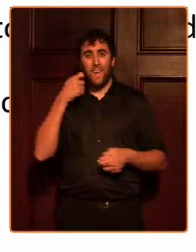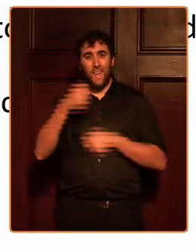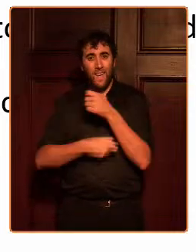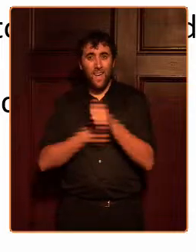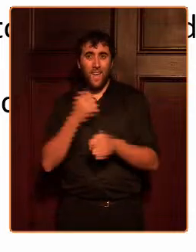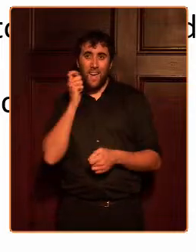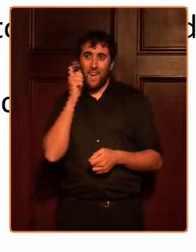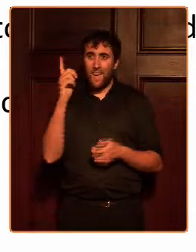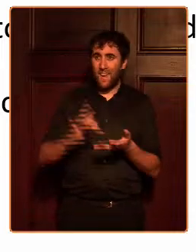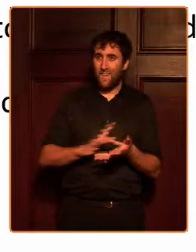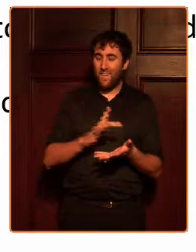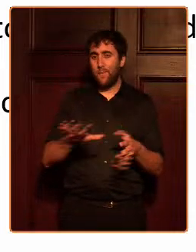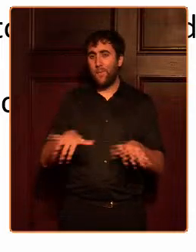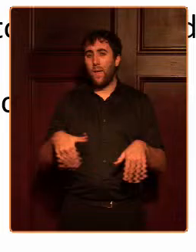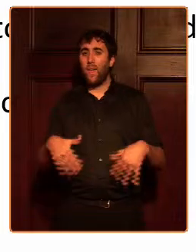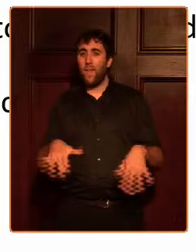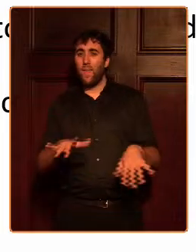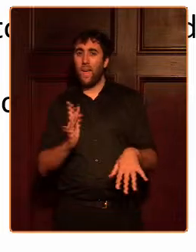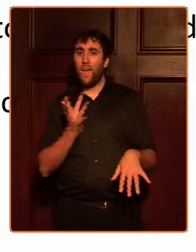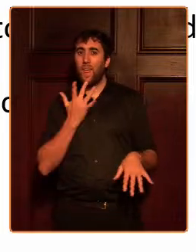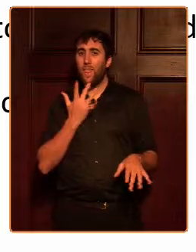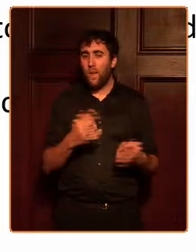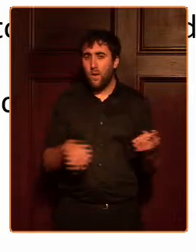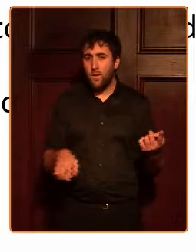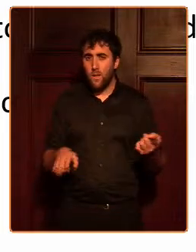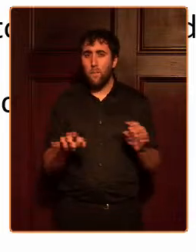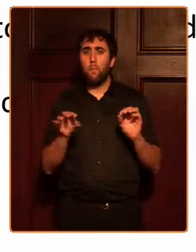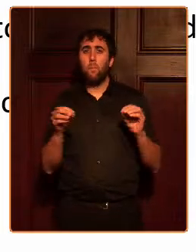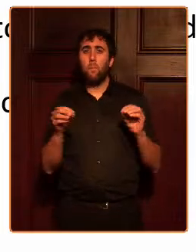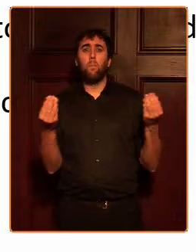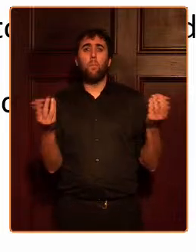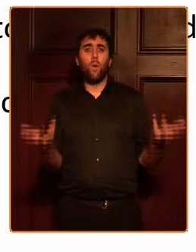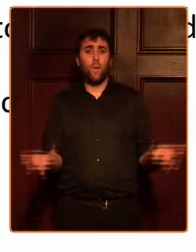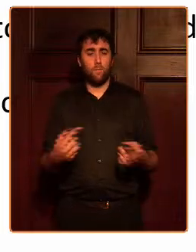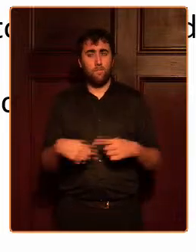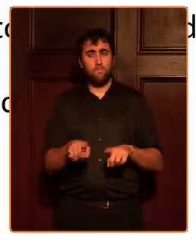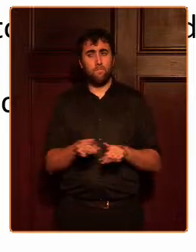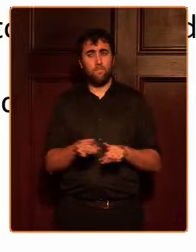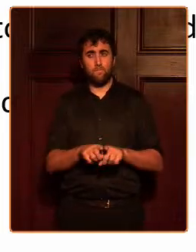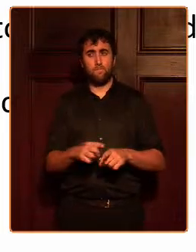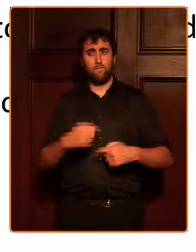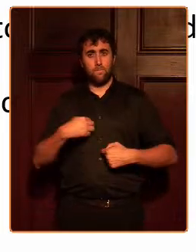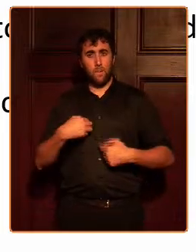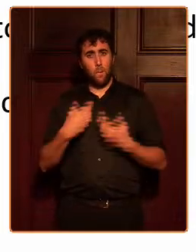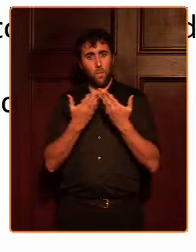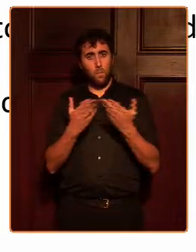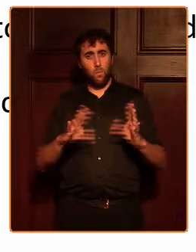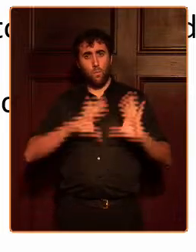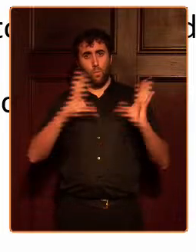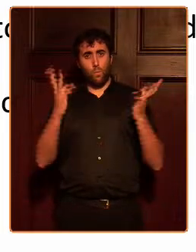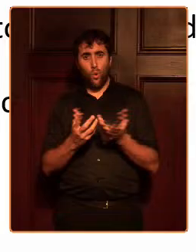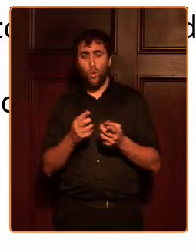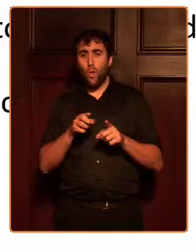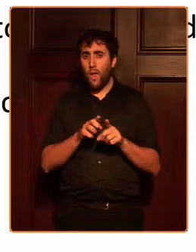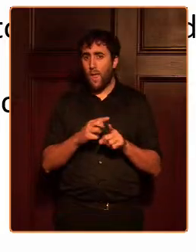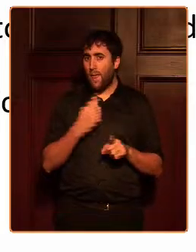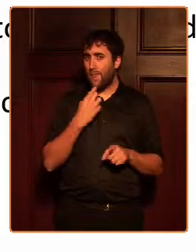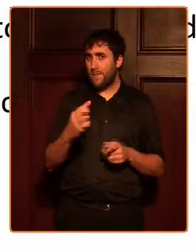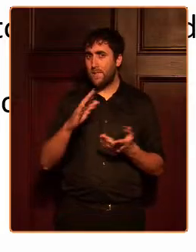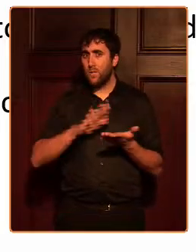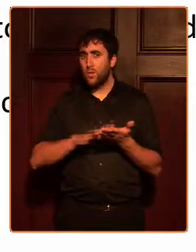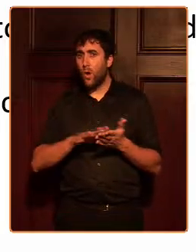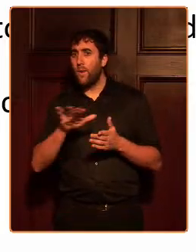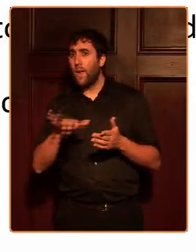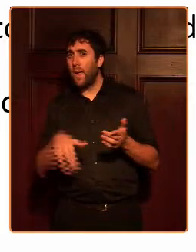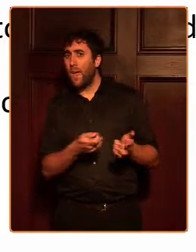forma tan lenta? Luego vamos a ver qué dicen los datos, de cuáles son las percepciones, tanto en el mundo de la empresa como de la gente, sobre las tasas